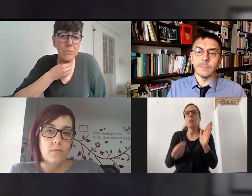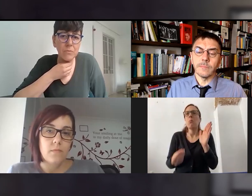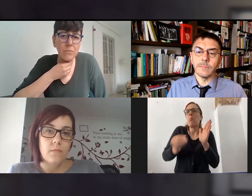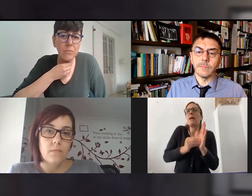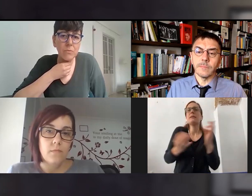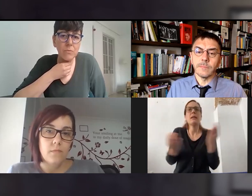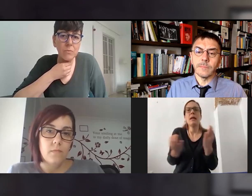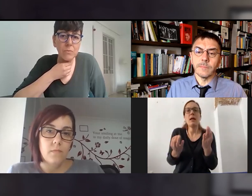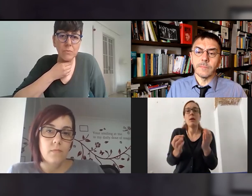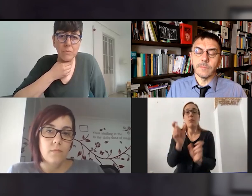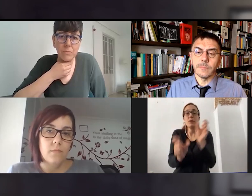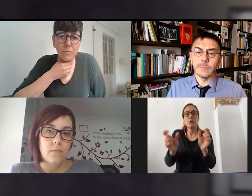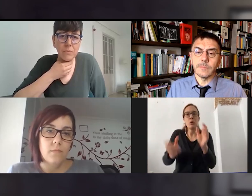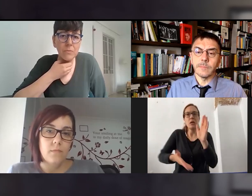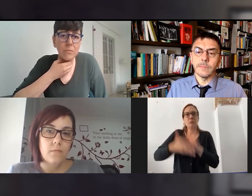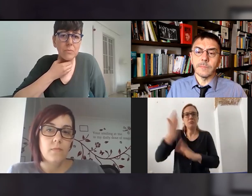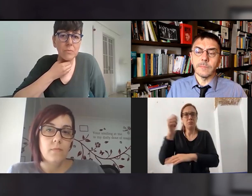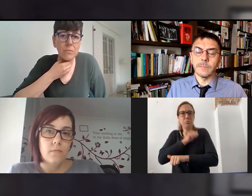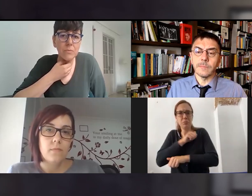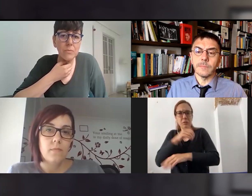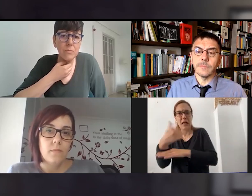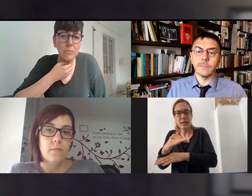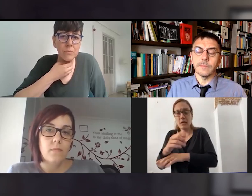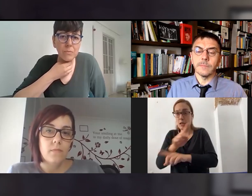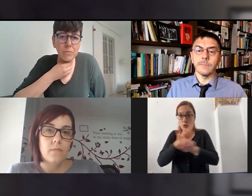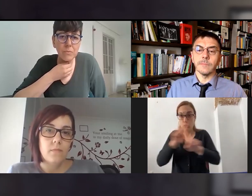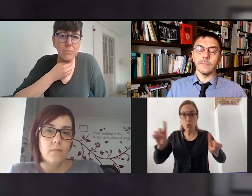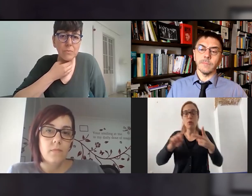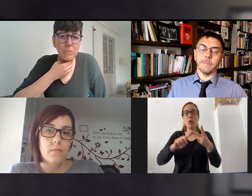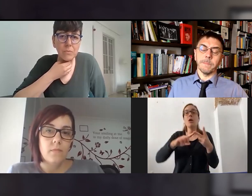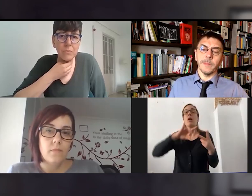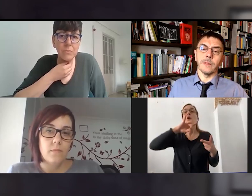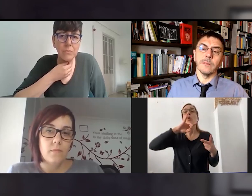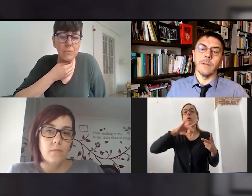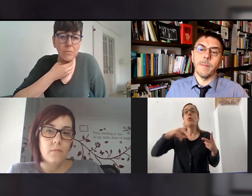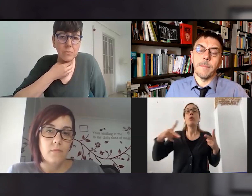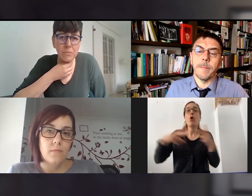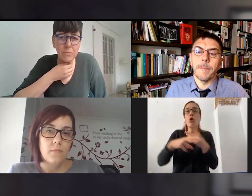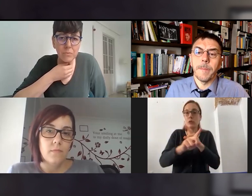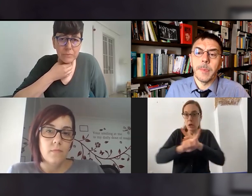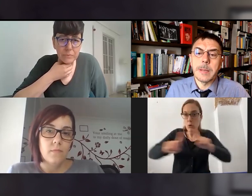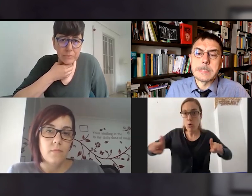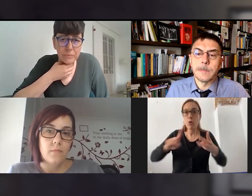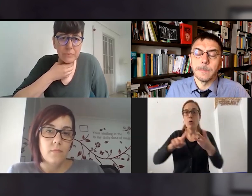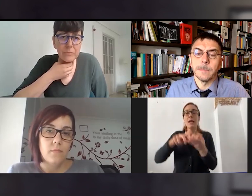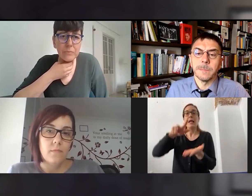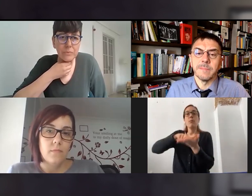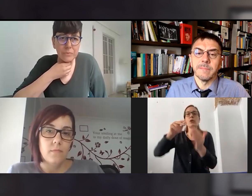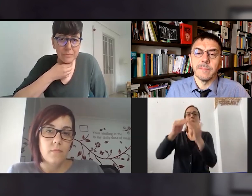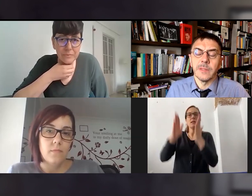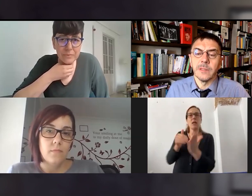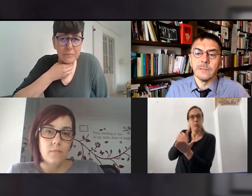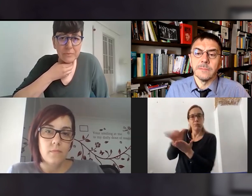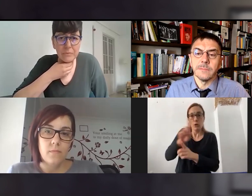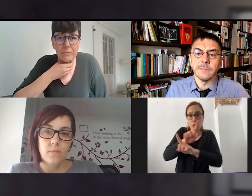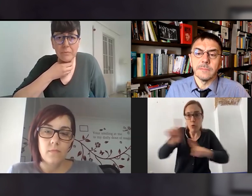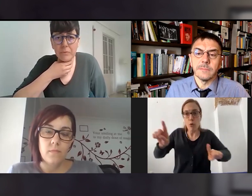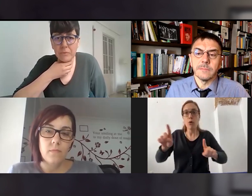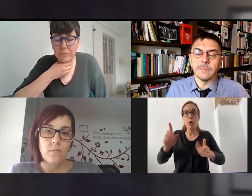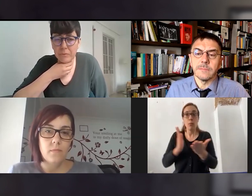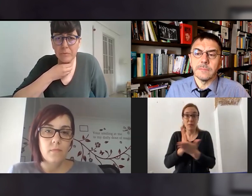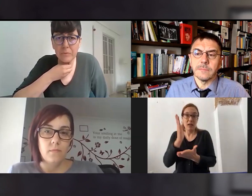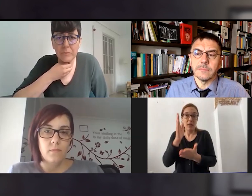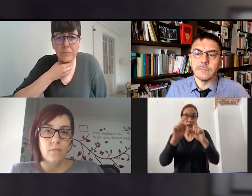que no se corten los suministros básicos o que nadie se vea en la calle por una ejecución hipotecaria en medio de la crisis, pues tiene que ver efectivamente con